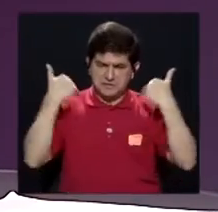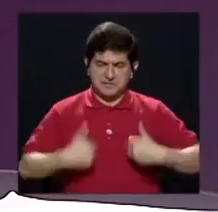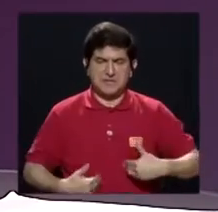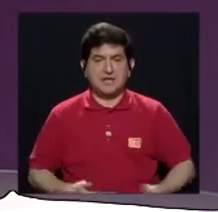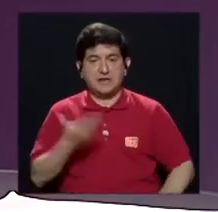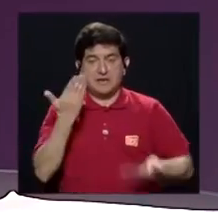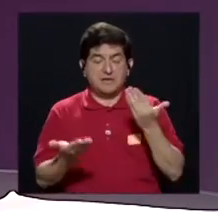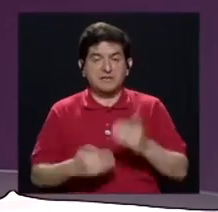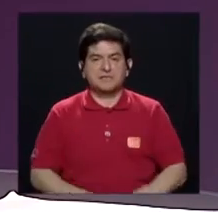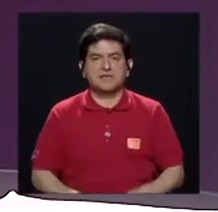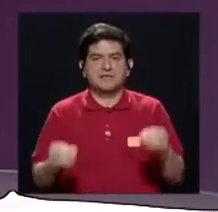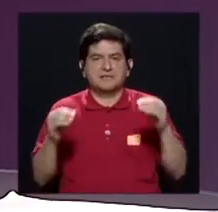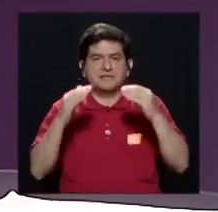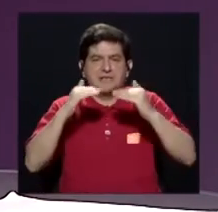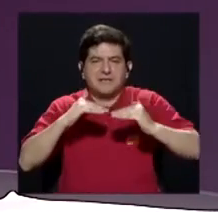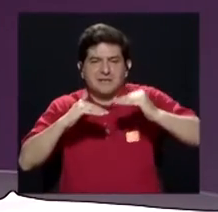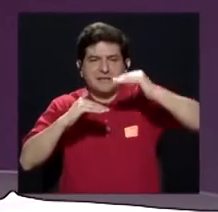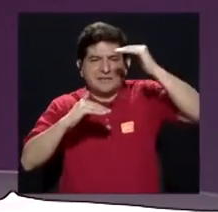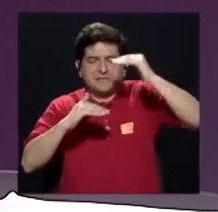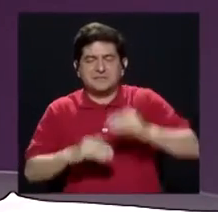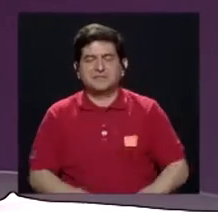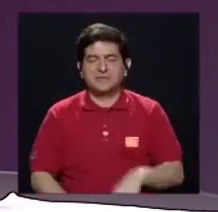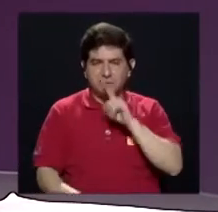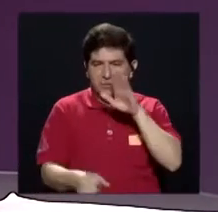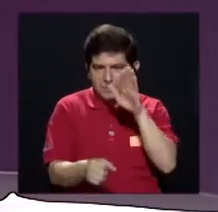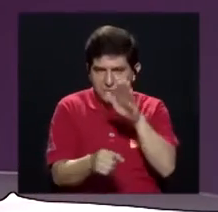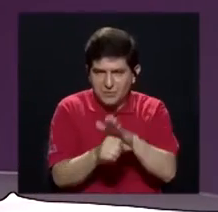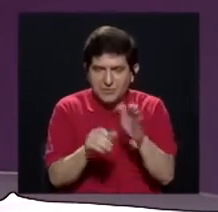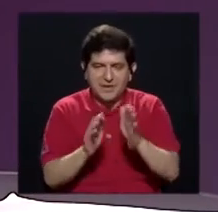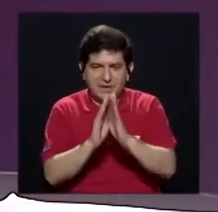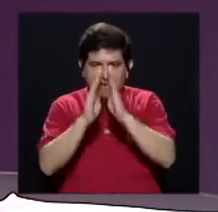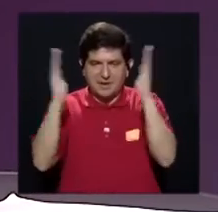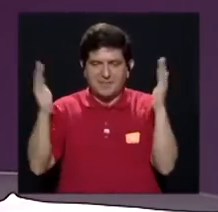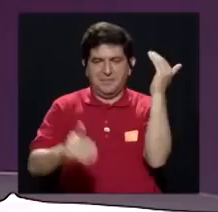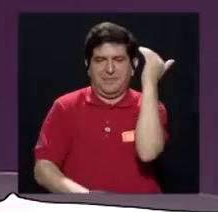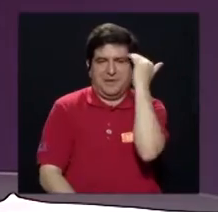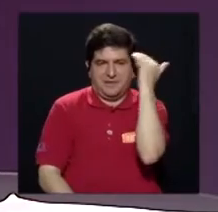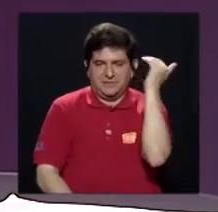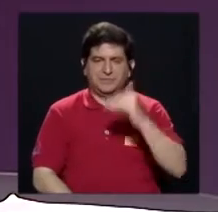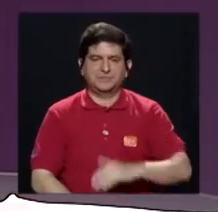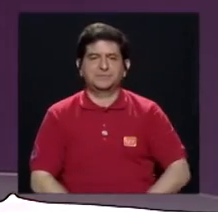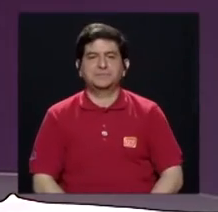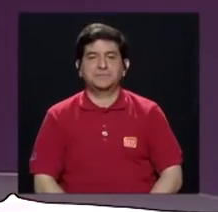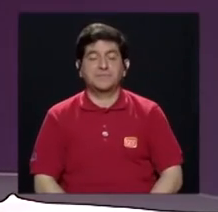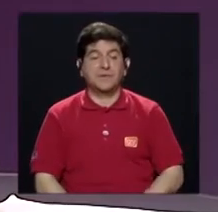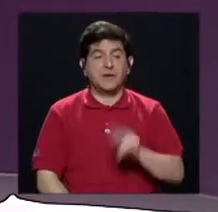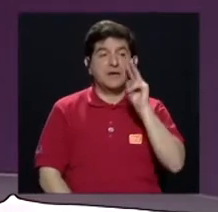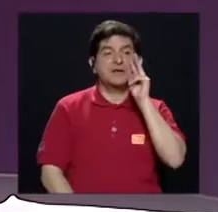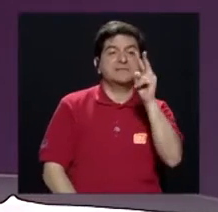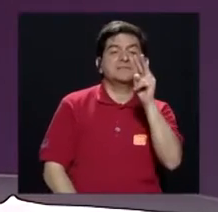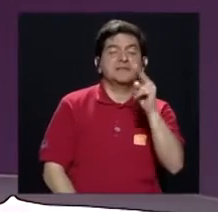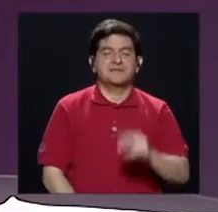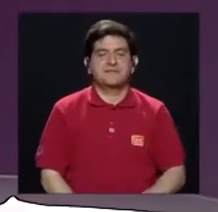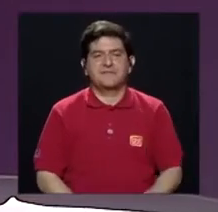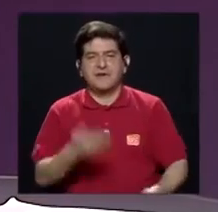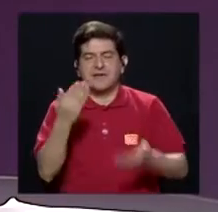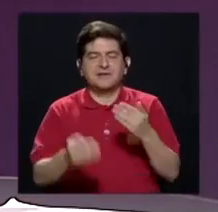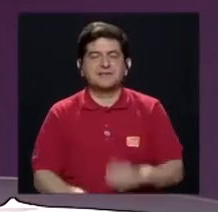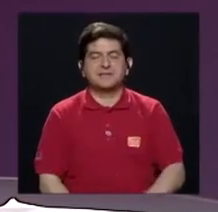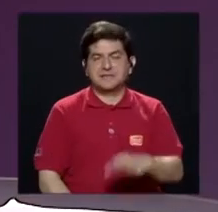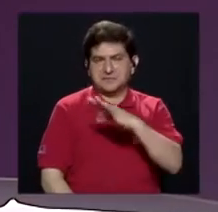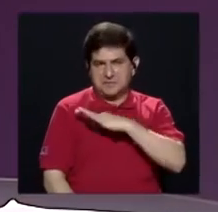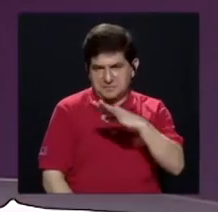más logradas, digámoslo así. Entonces, es como que se amplía la conciencia. Se puede ver más, se puede ver más a